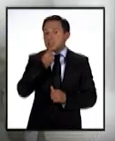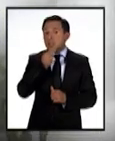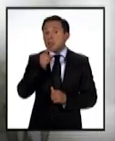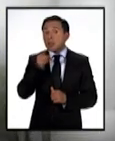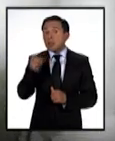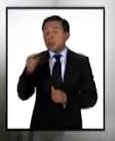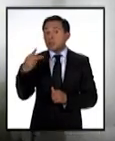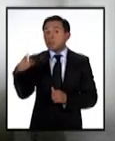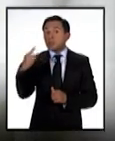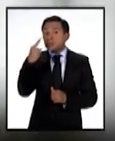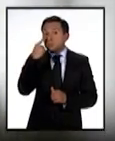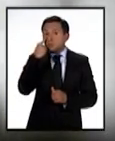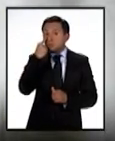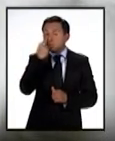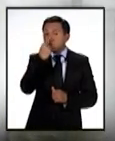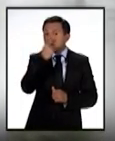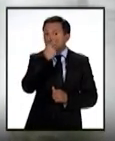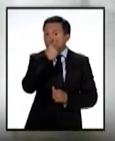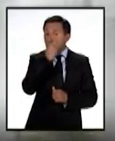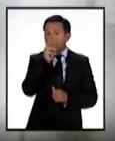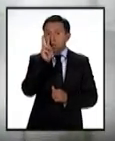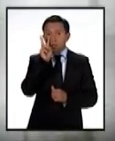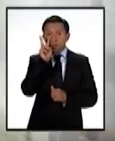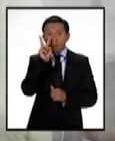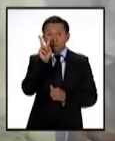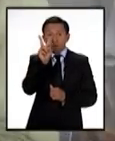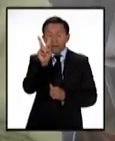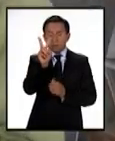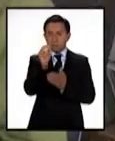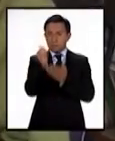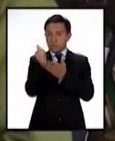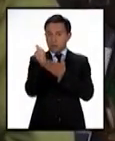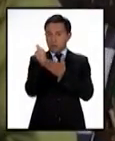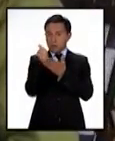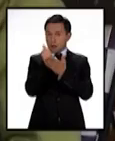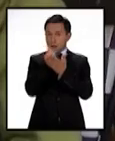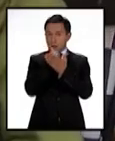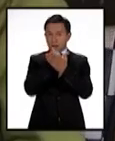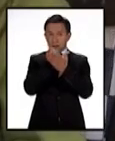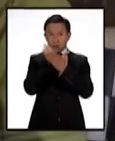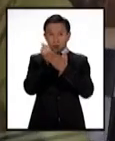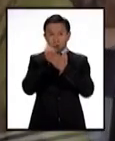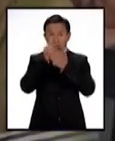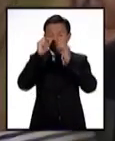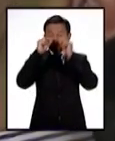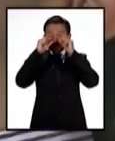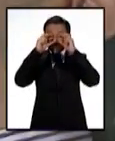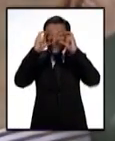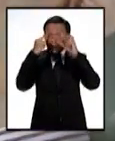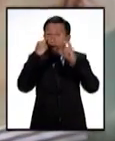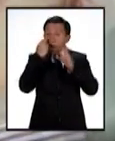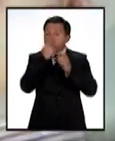mirage unos ojos azules de inmensa profundidad.